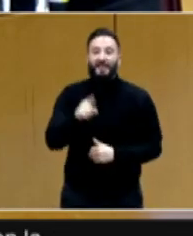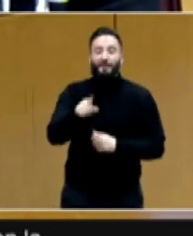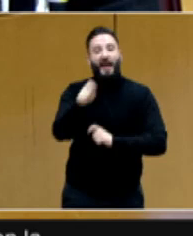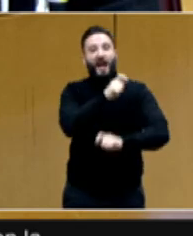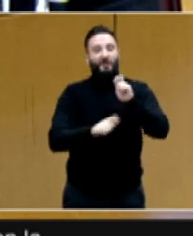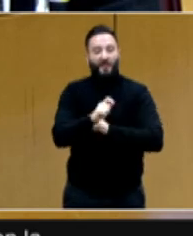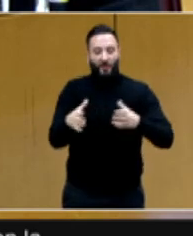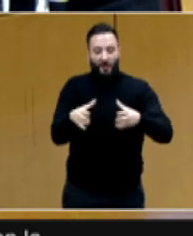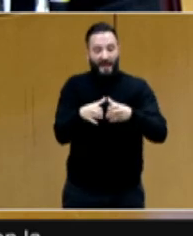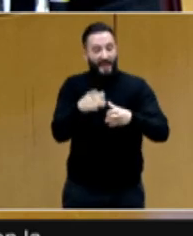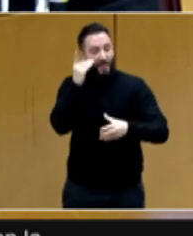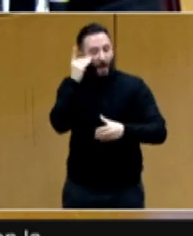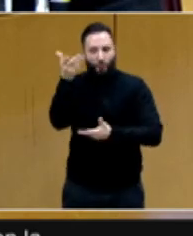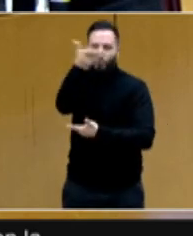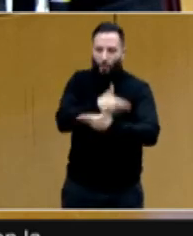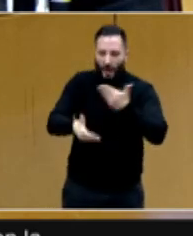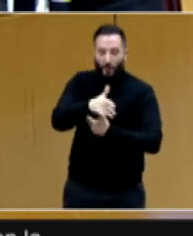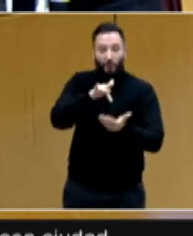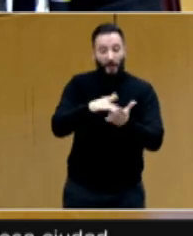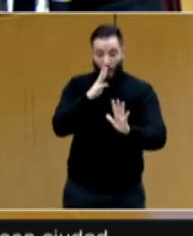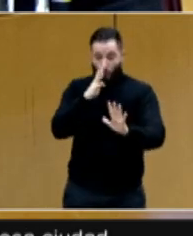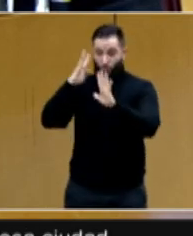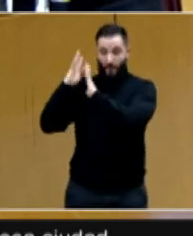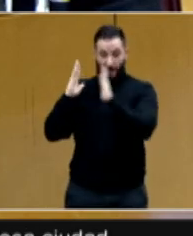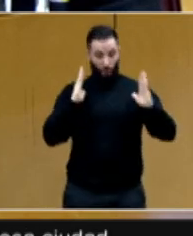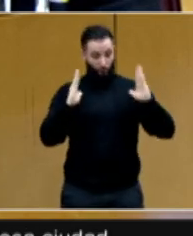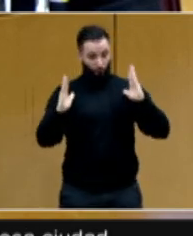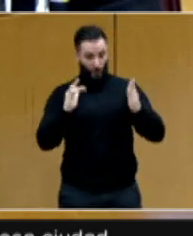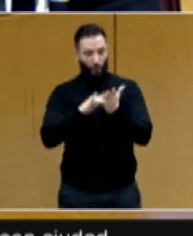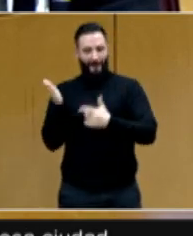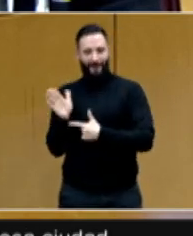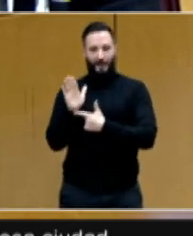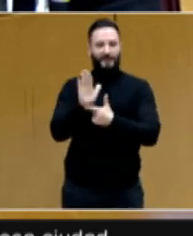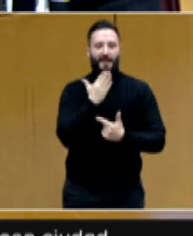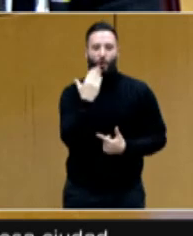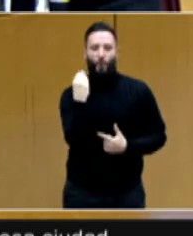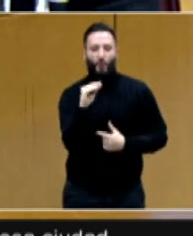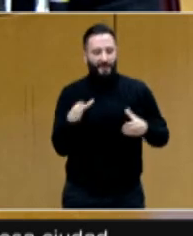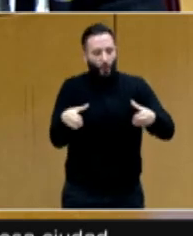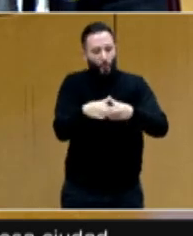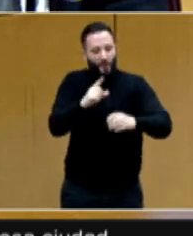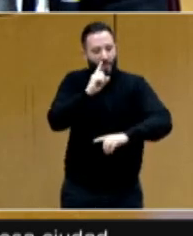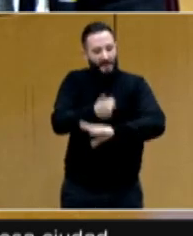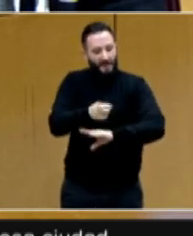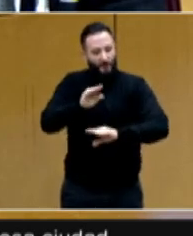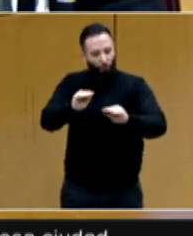asociación Granada down y durante nueve años ha sido el representante de los jóvenes en su junta directiva